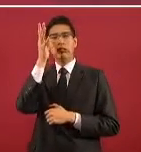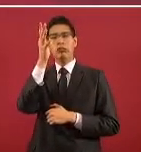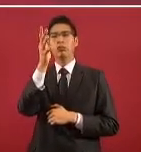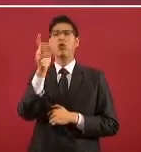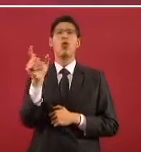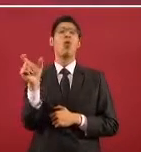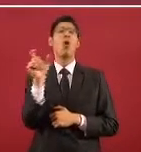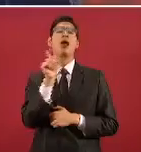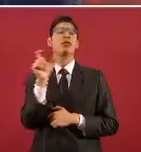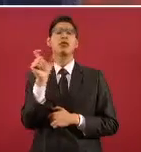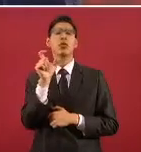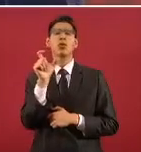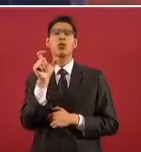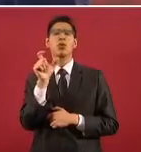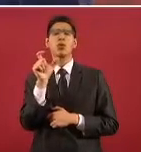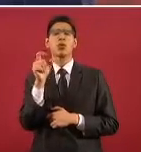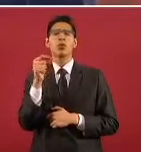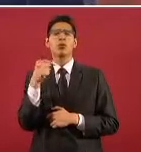que voy